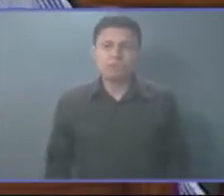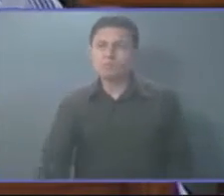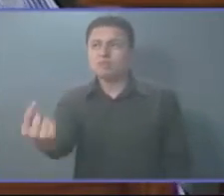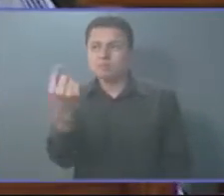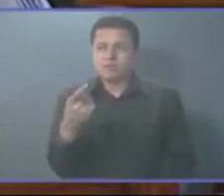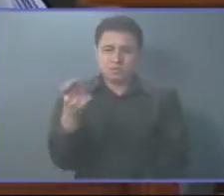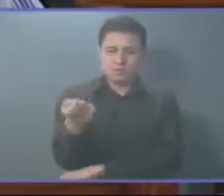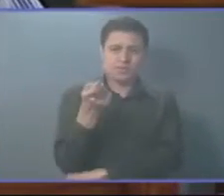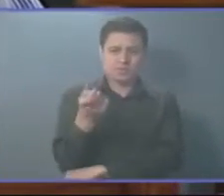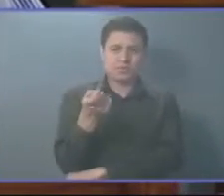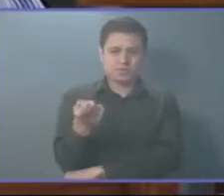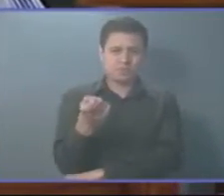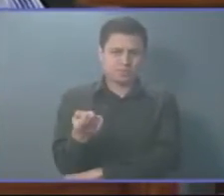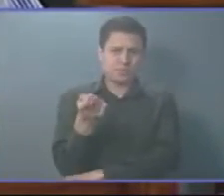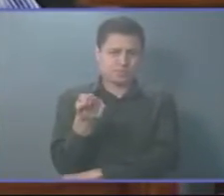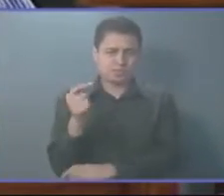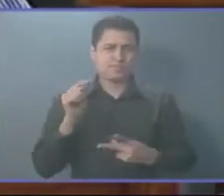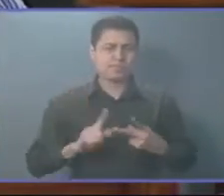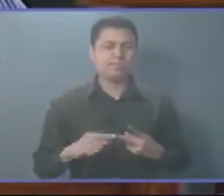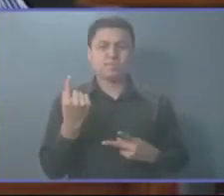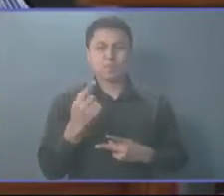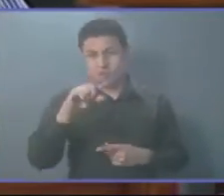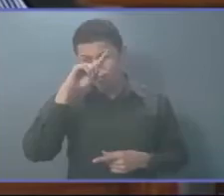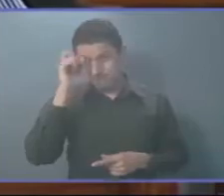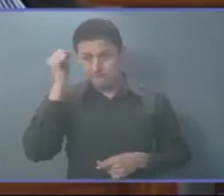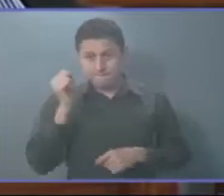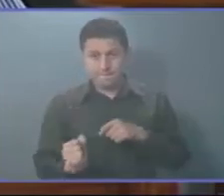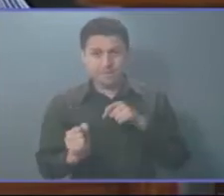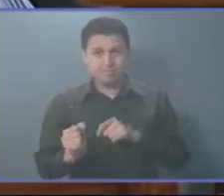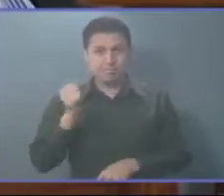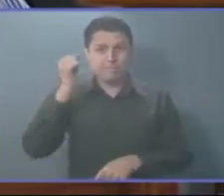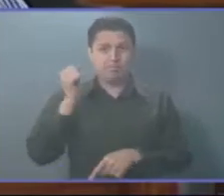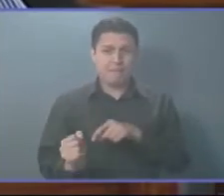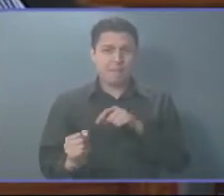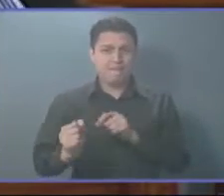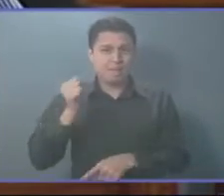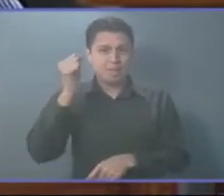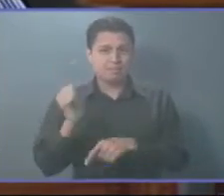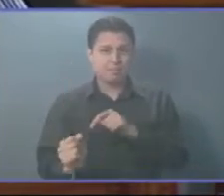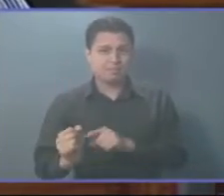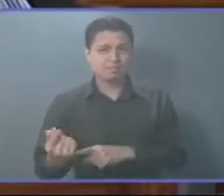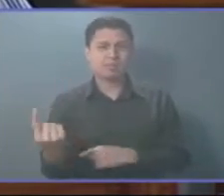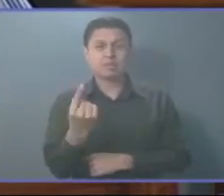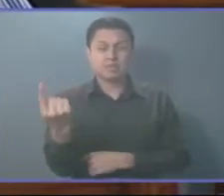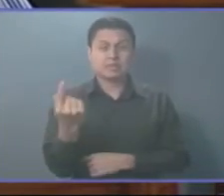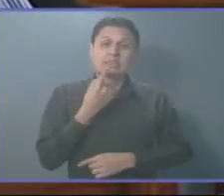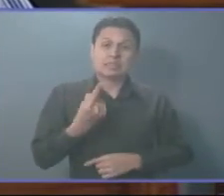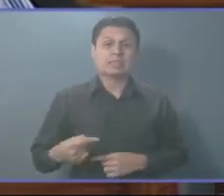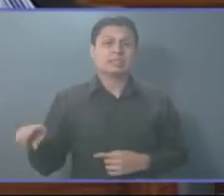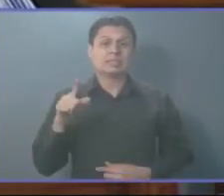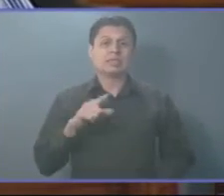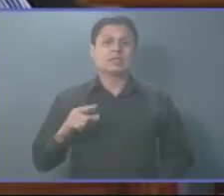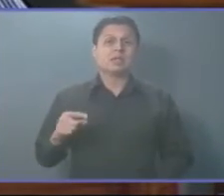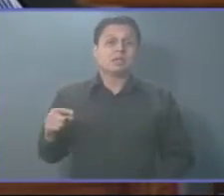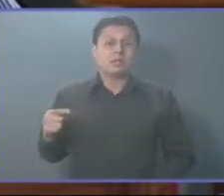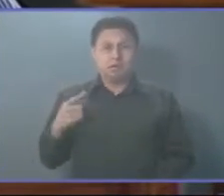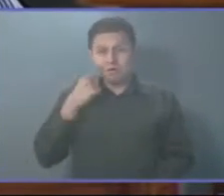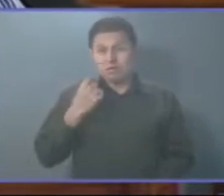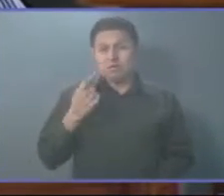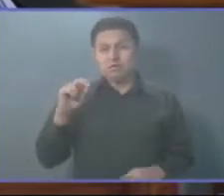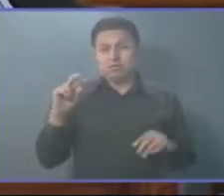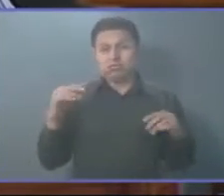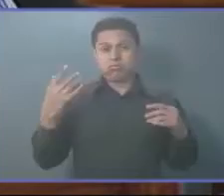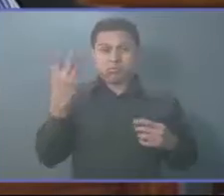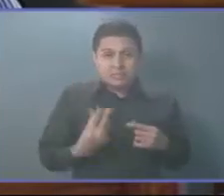los agricultores, tienen que salir a trabajar. La gente que vive con la actividad